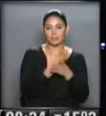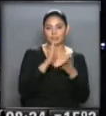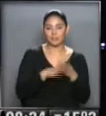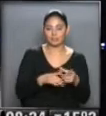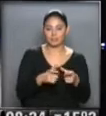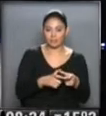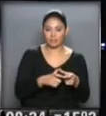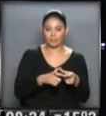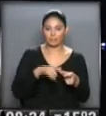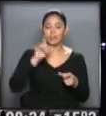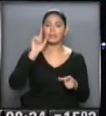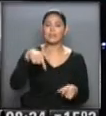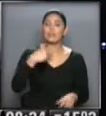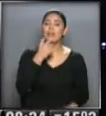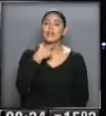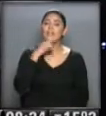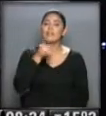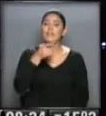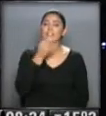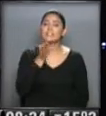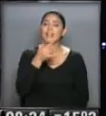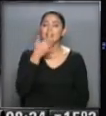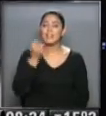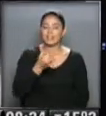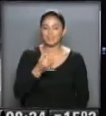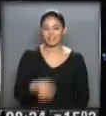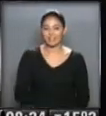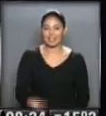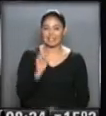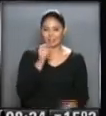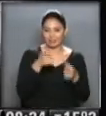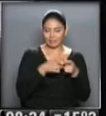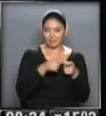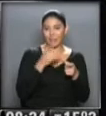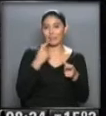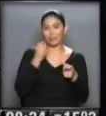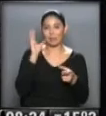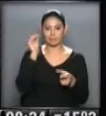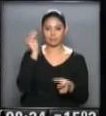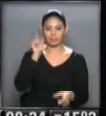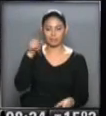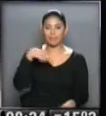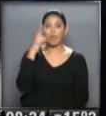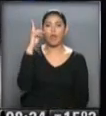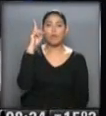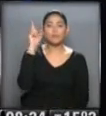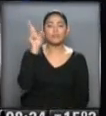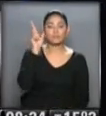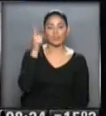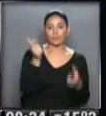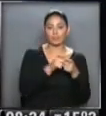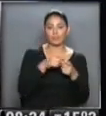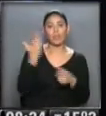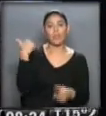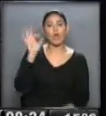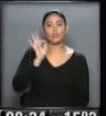llama O Que Você Quer Saber de Verdade, que fue editado, este es el octavo disco de estudio, que fue editado en octubre